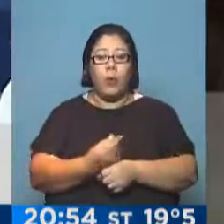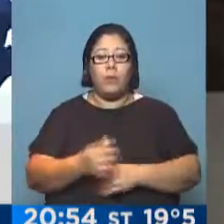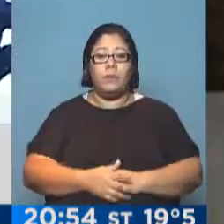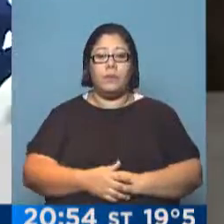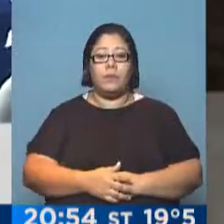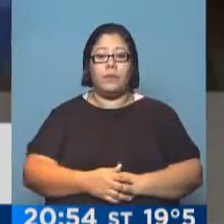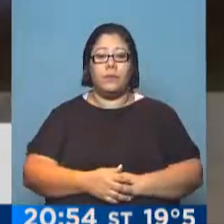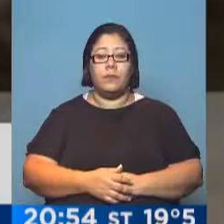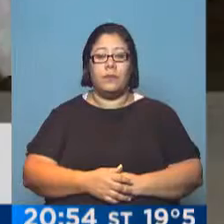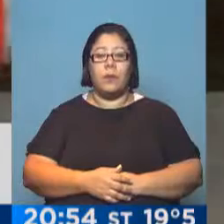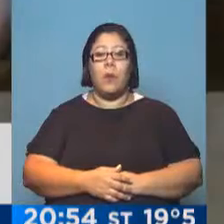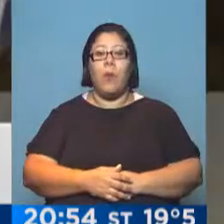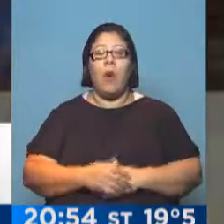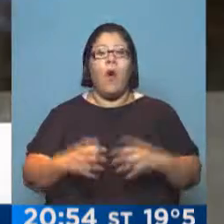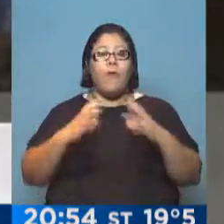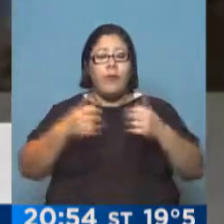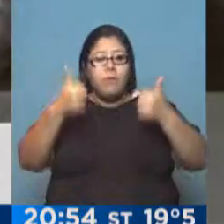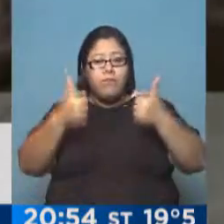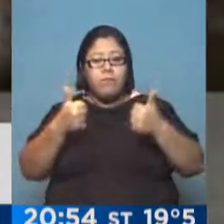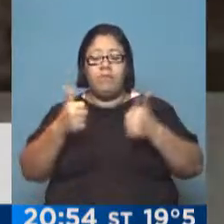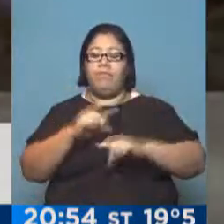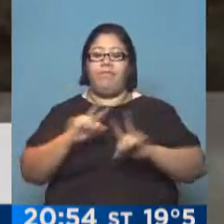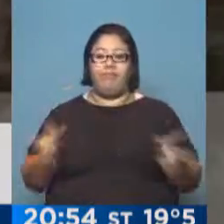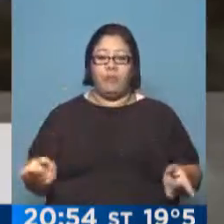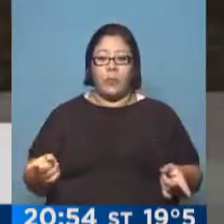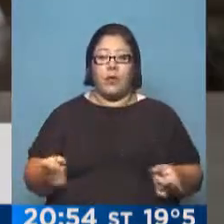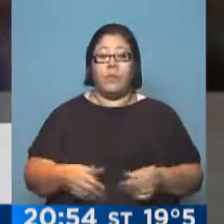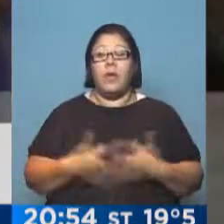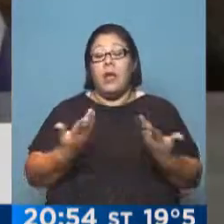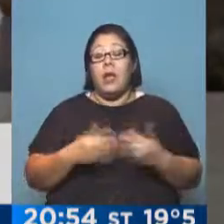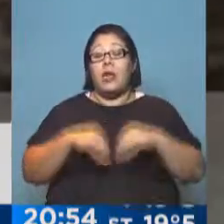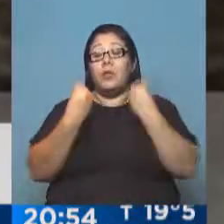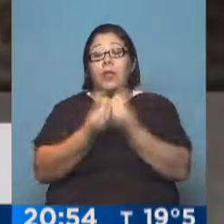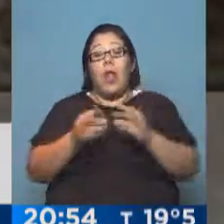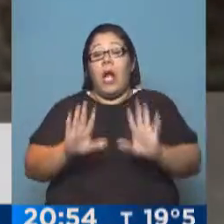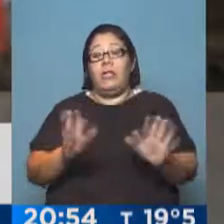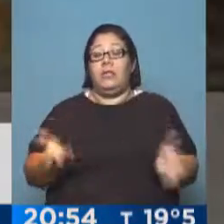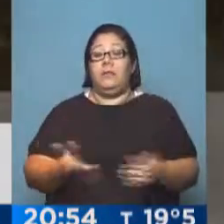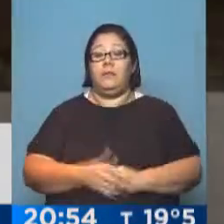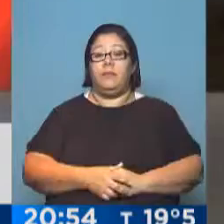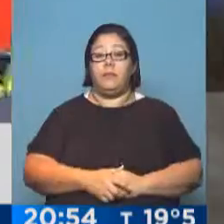se encontró buen fútbol dentro del partido y bueno, terminó así. Rescato